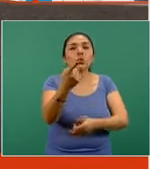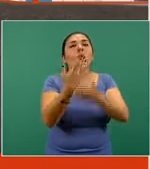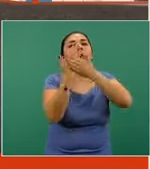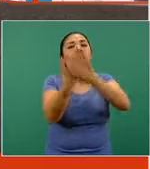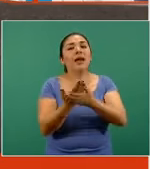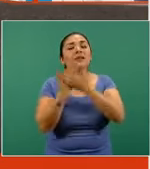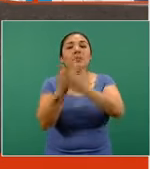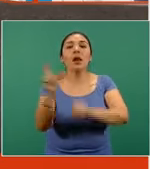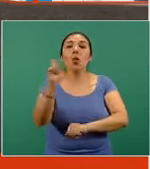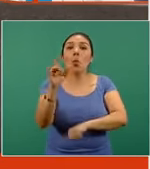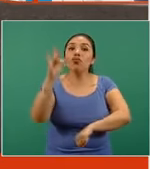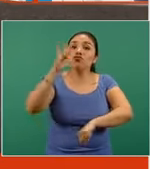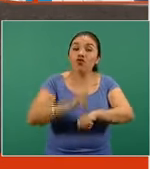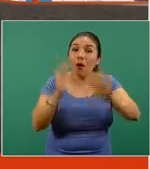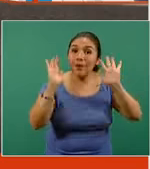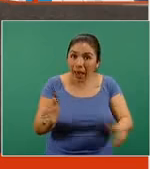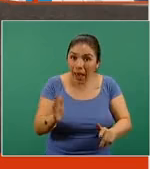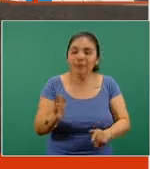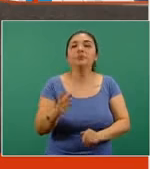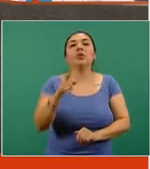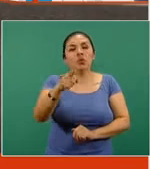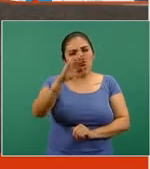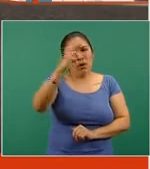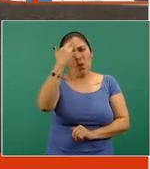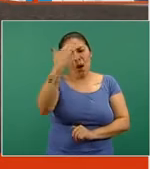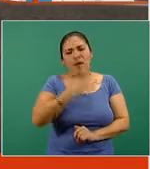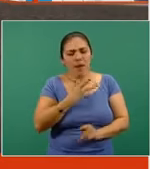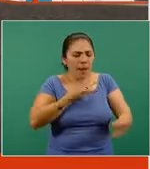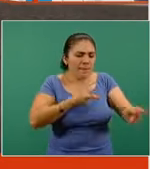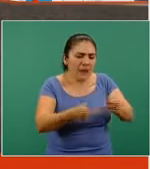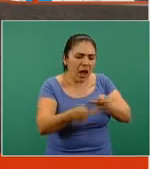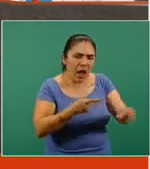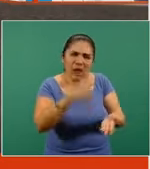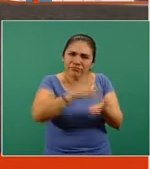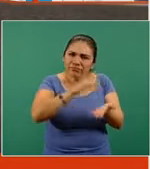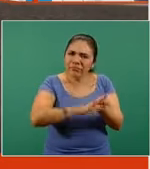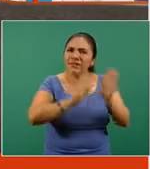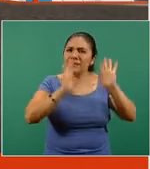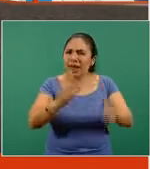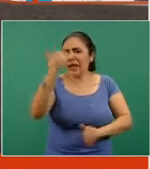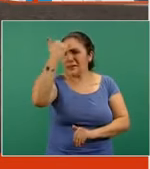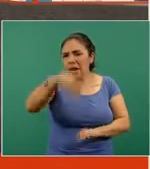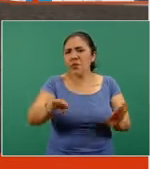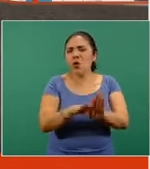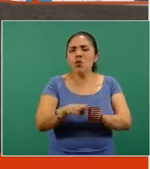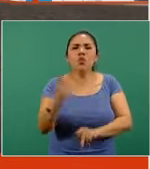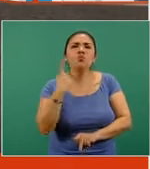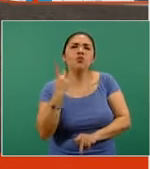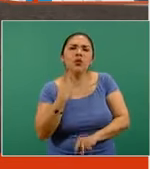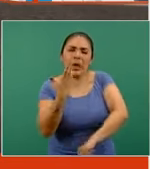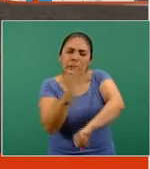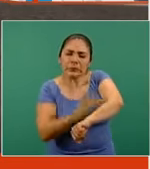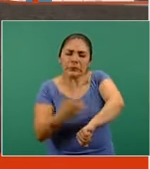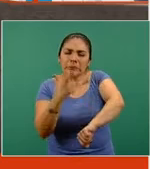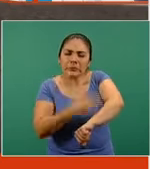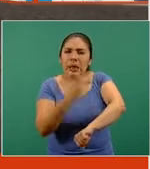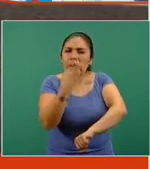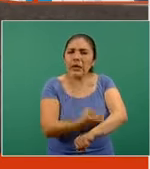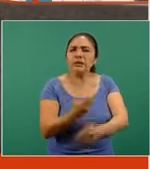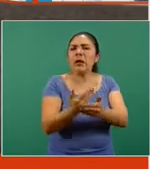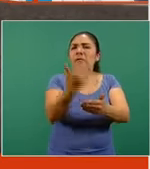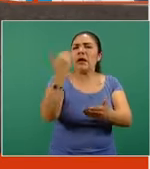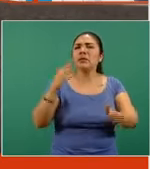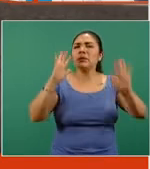turno, en el sentido que recordemos que hay un plan, una estrategia nacional, una política que define y que fue en su